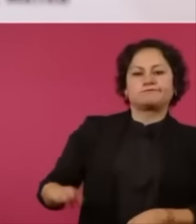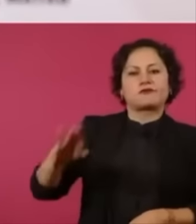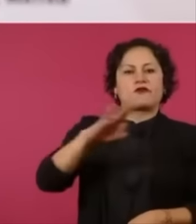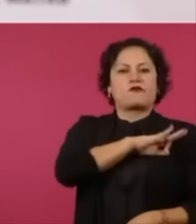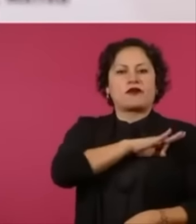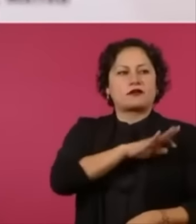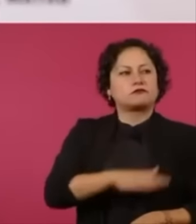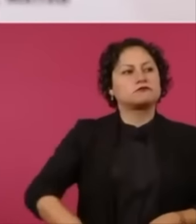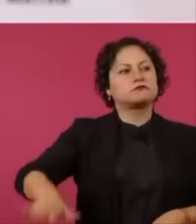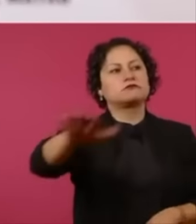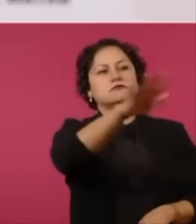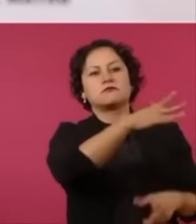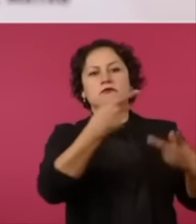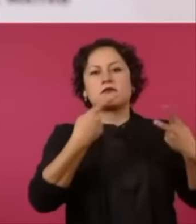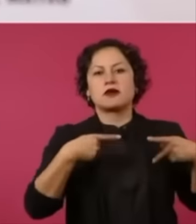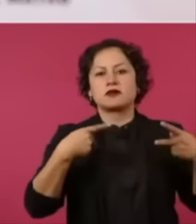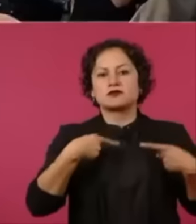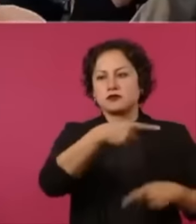pueblo.